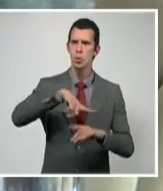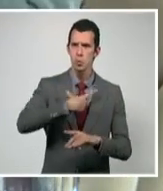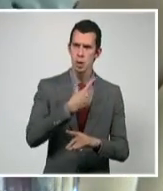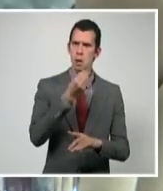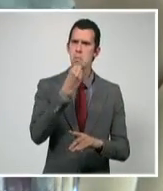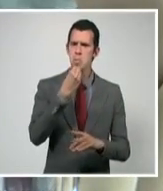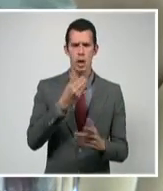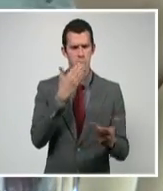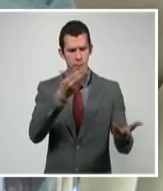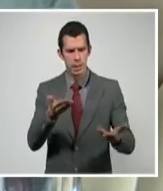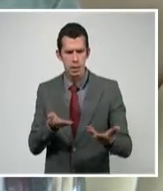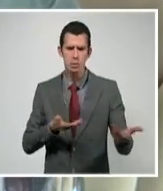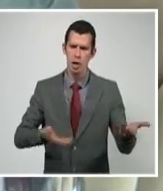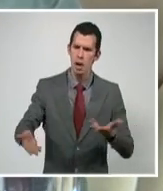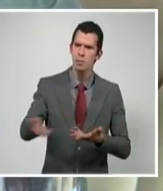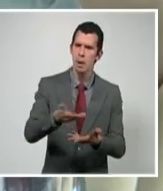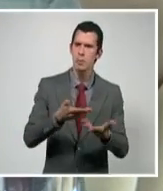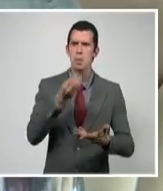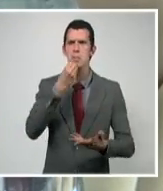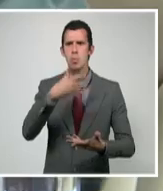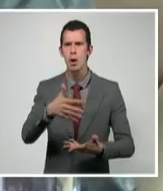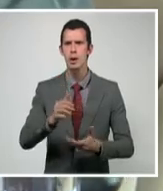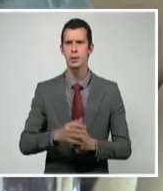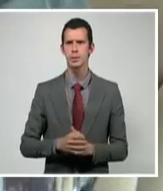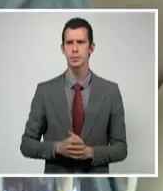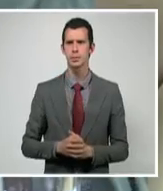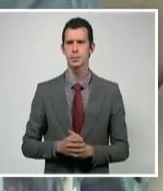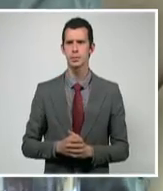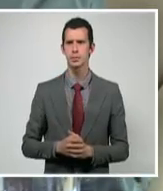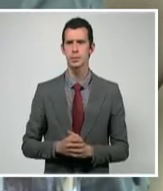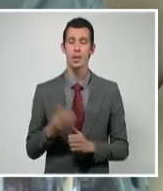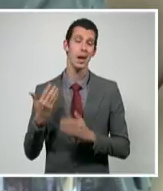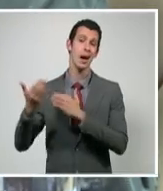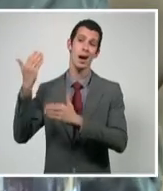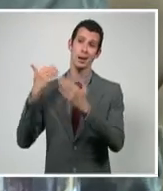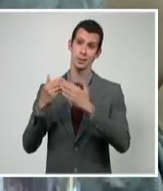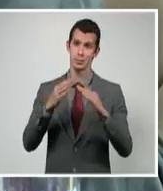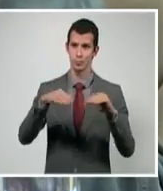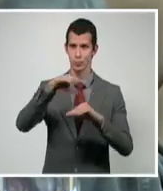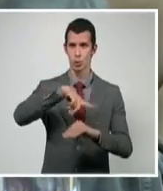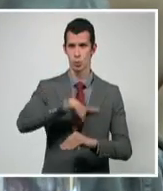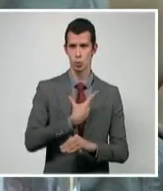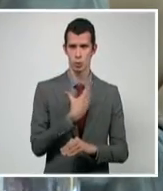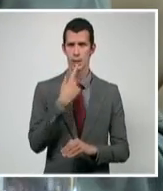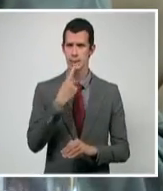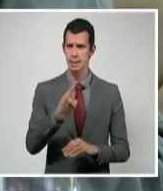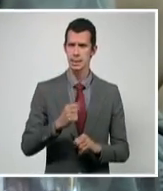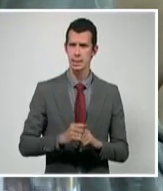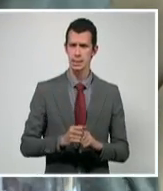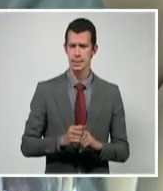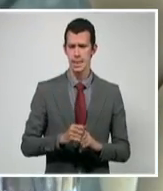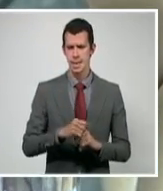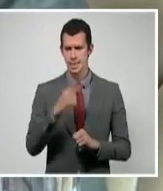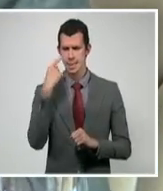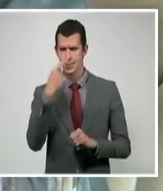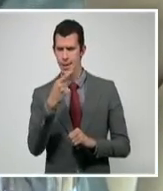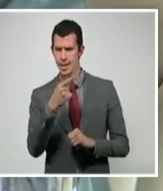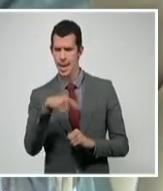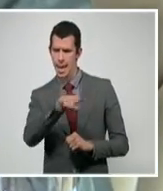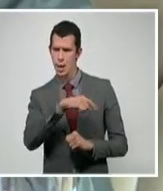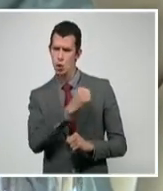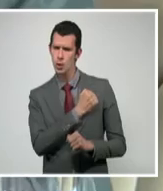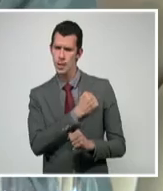Y en una coyuntura verdaderamente siniestra, perversa. Como dice Fernando, como dijo Alpidio,